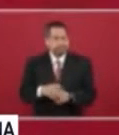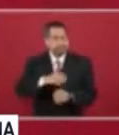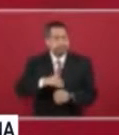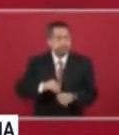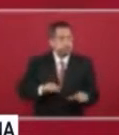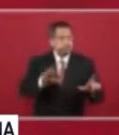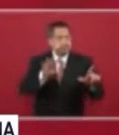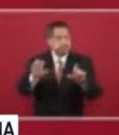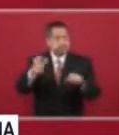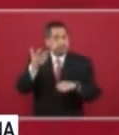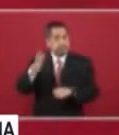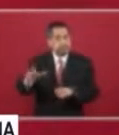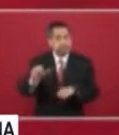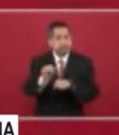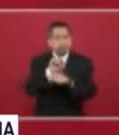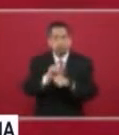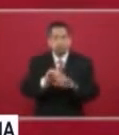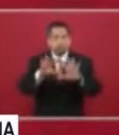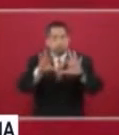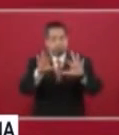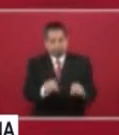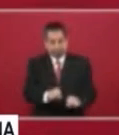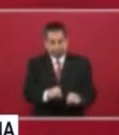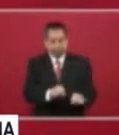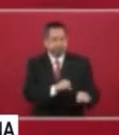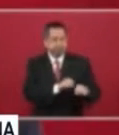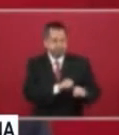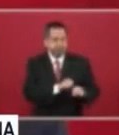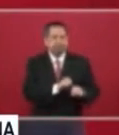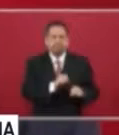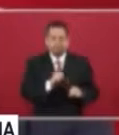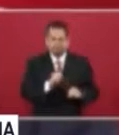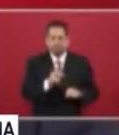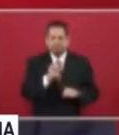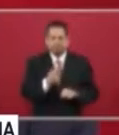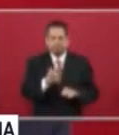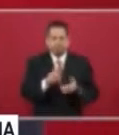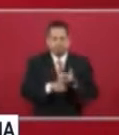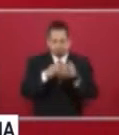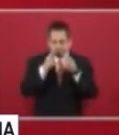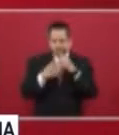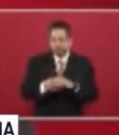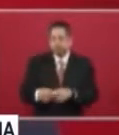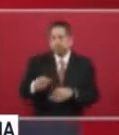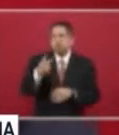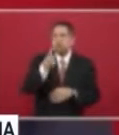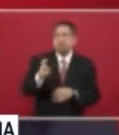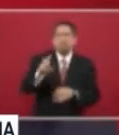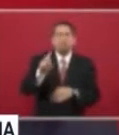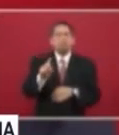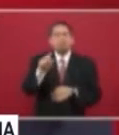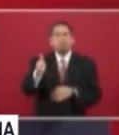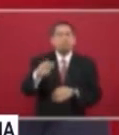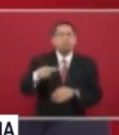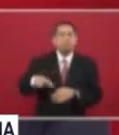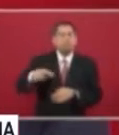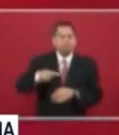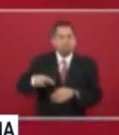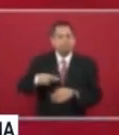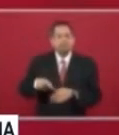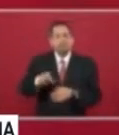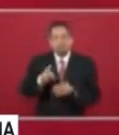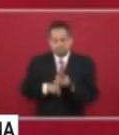Estableciendo determinadas condiciones para que presten sus servicios comisionados en la